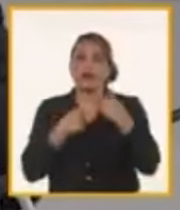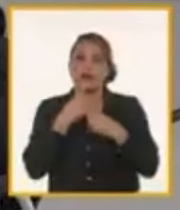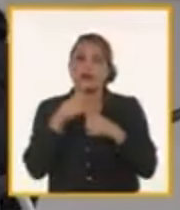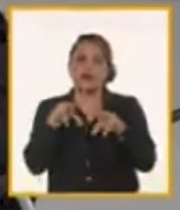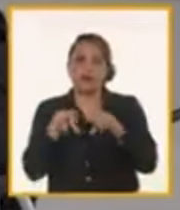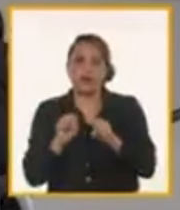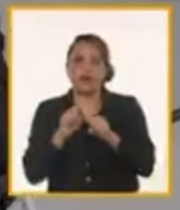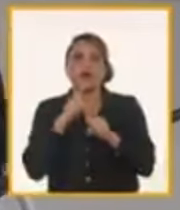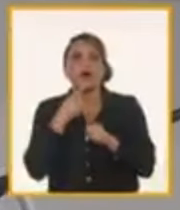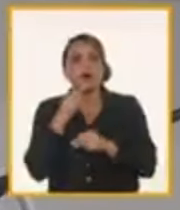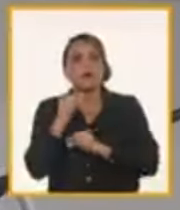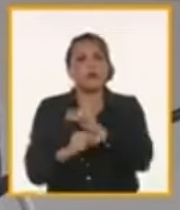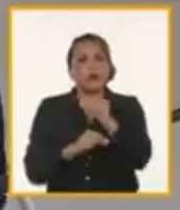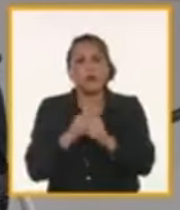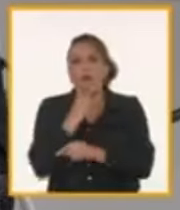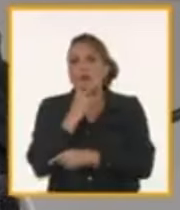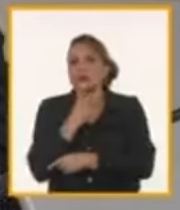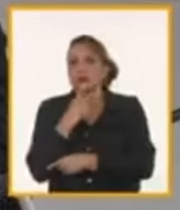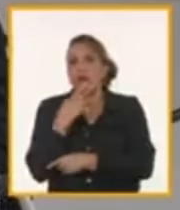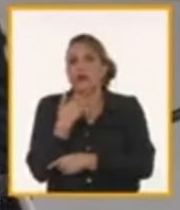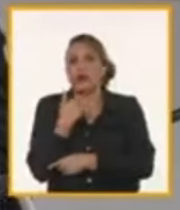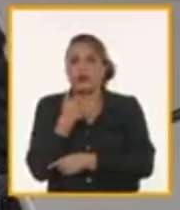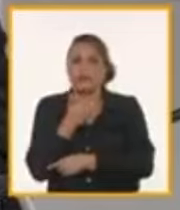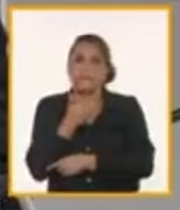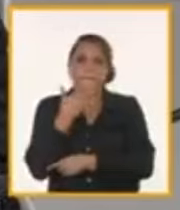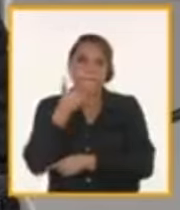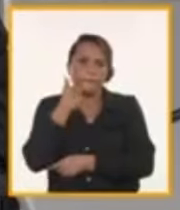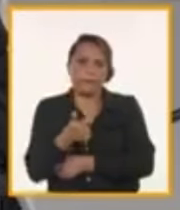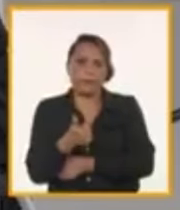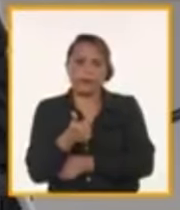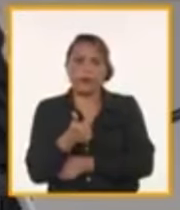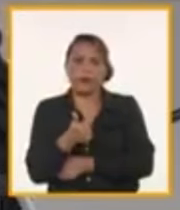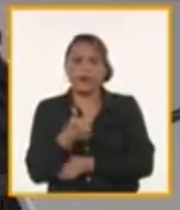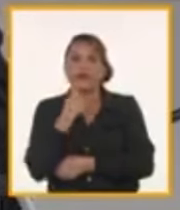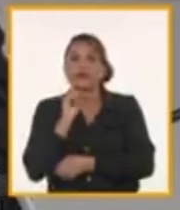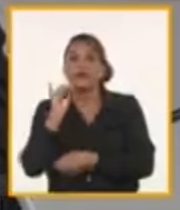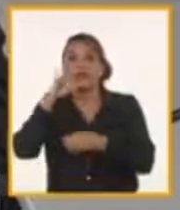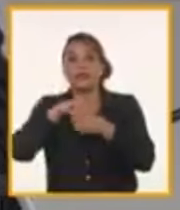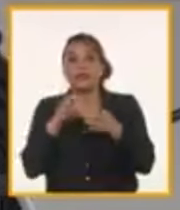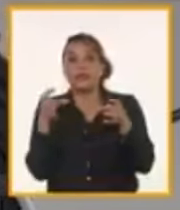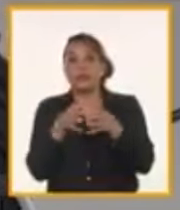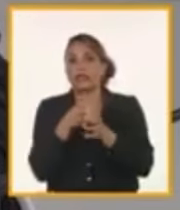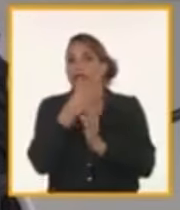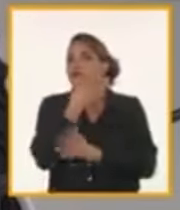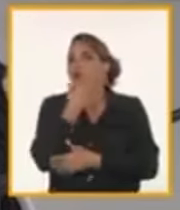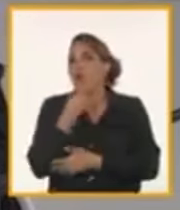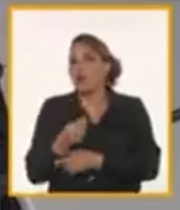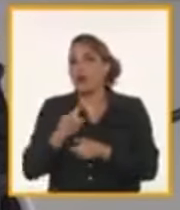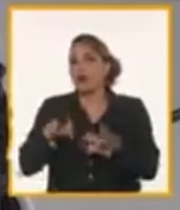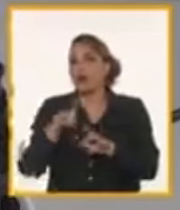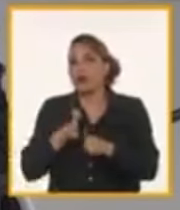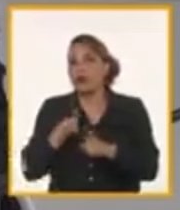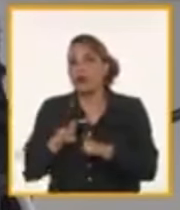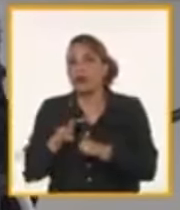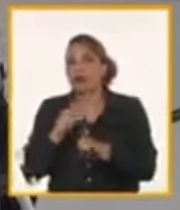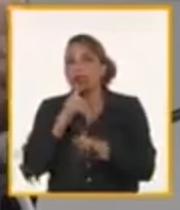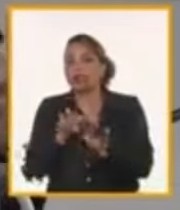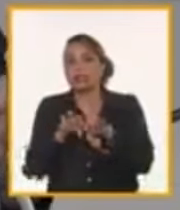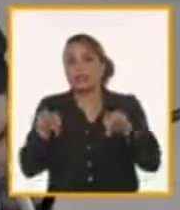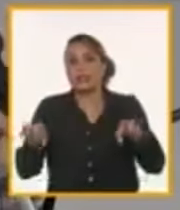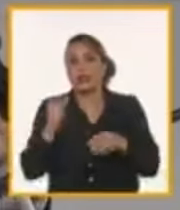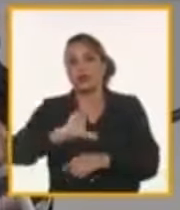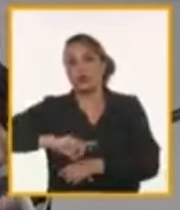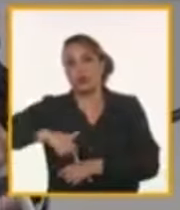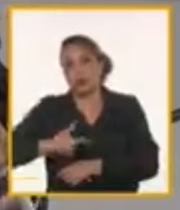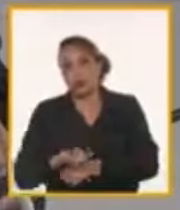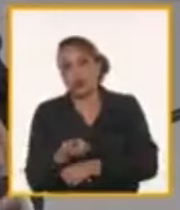situación para que tribute lo más posible a la formación integral de nuestros jóvenes y otros como el tema de la descolonización cultural el tema de